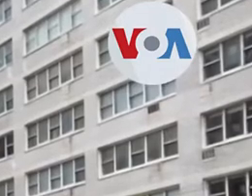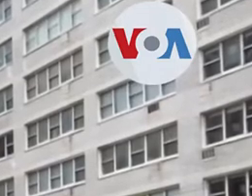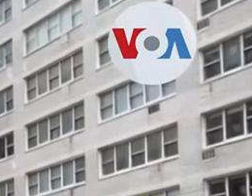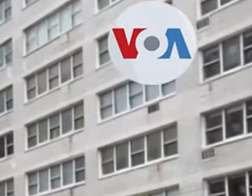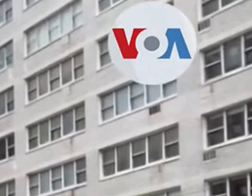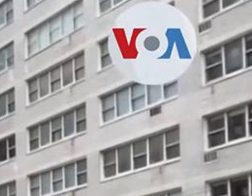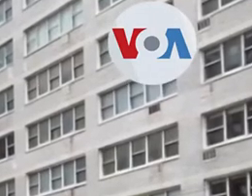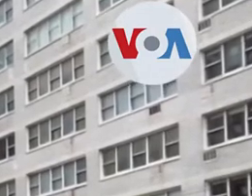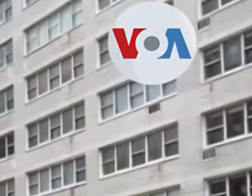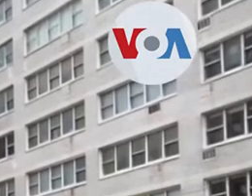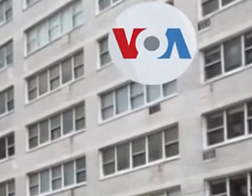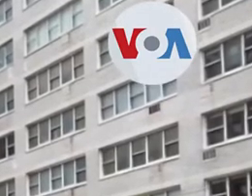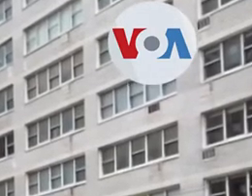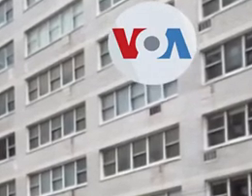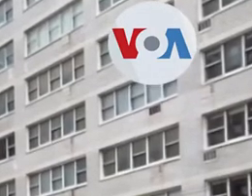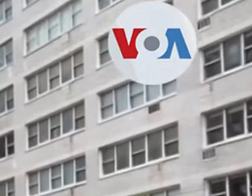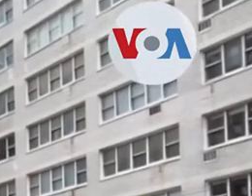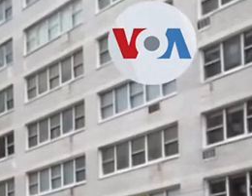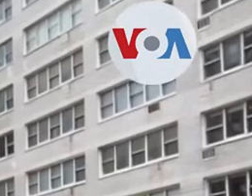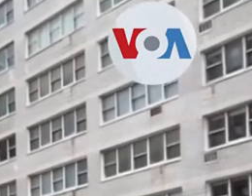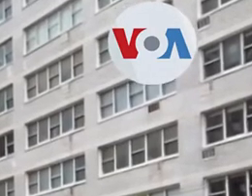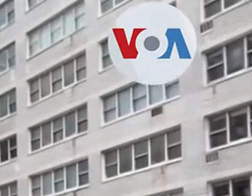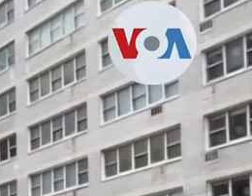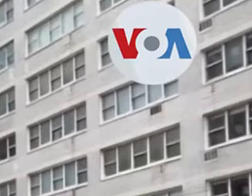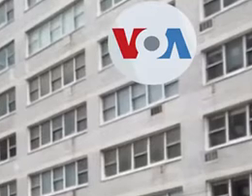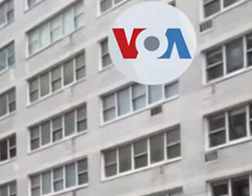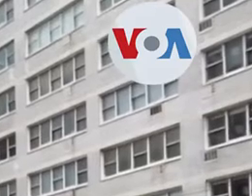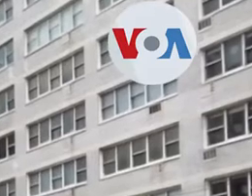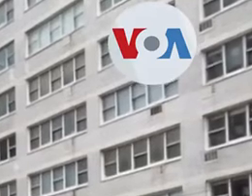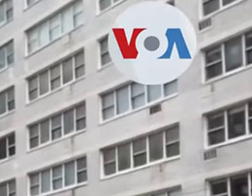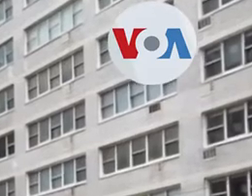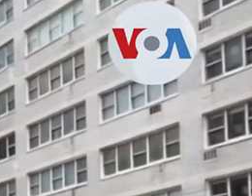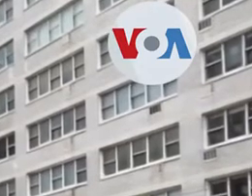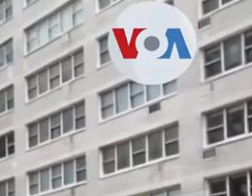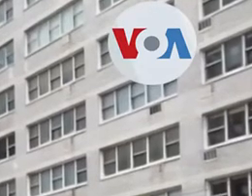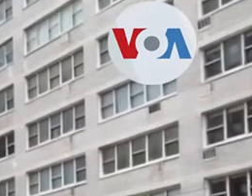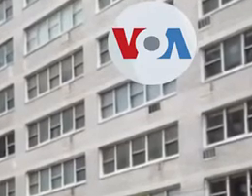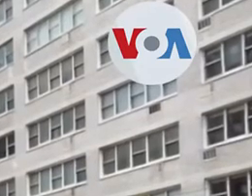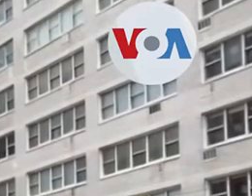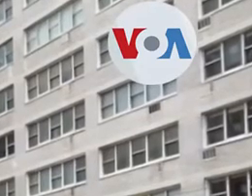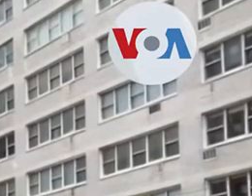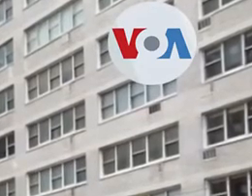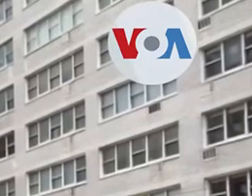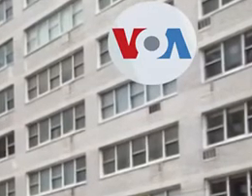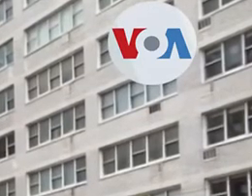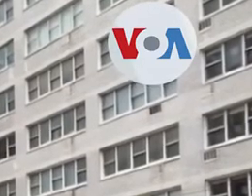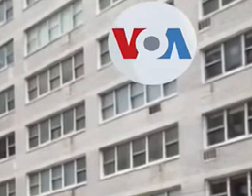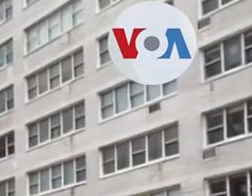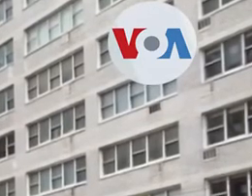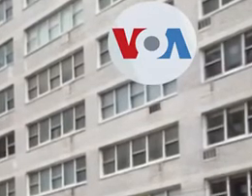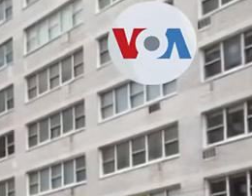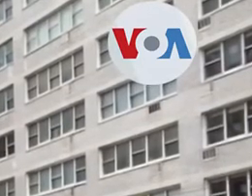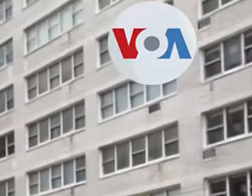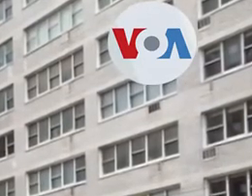pandemia en las funerarias de la ciudad y manifestó que no se presentarían cargos criminales sin embargo el departamento de salud del estado